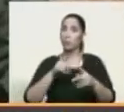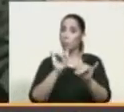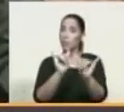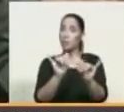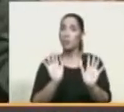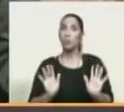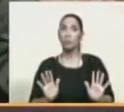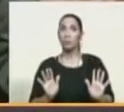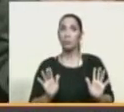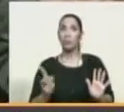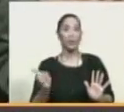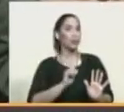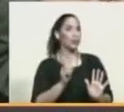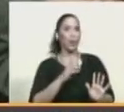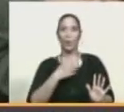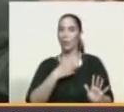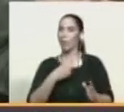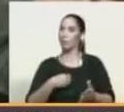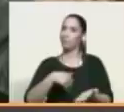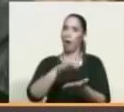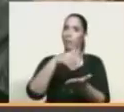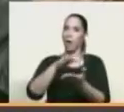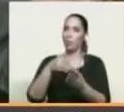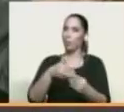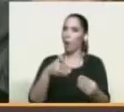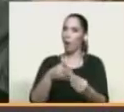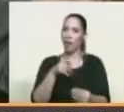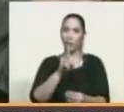produce, porque yo no te voy a dar dólares para que tú vayas para afuera.